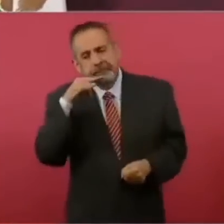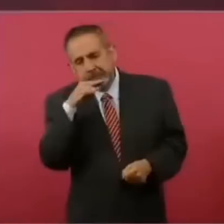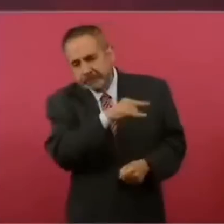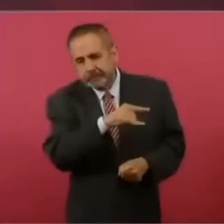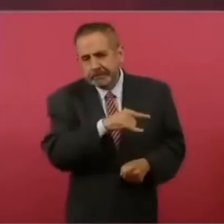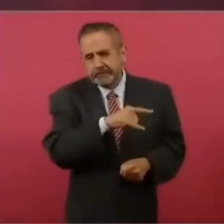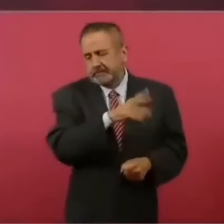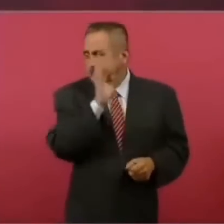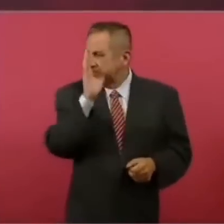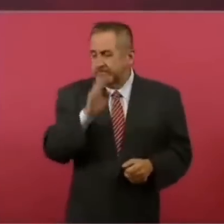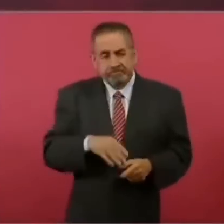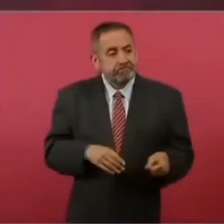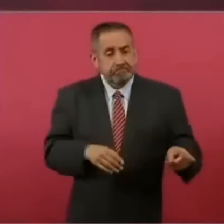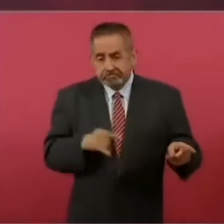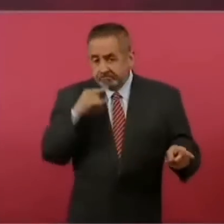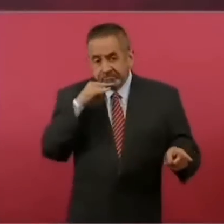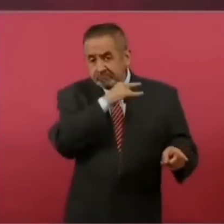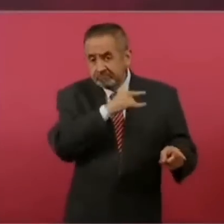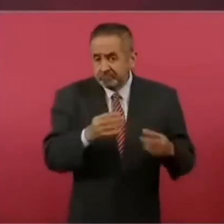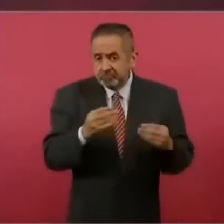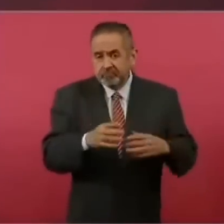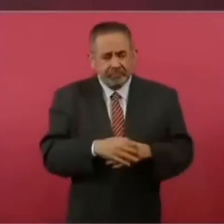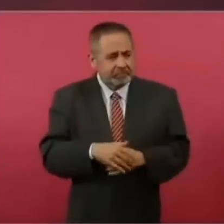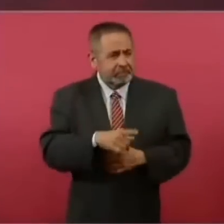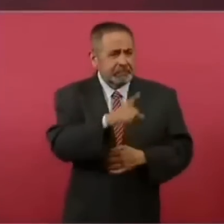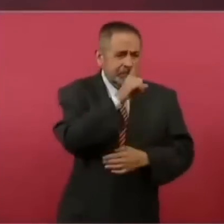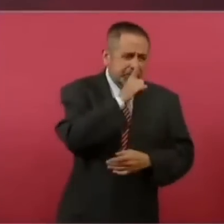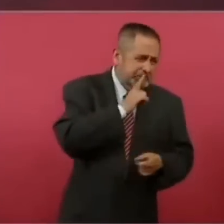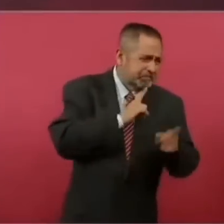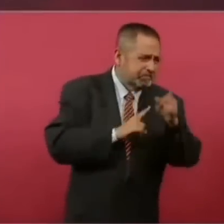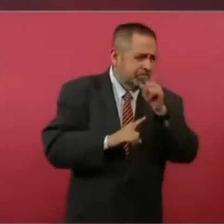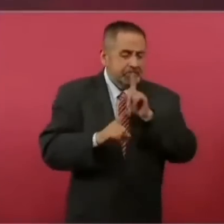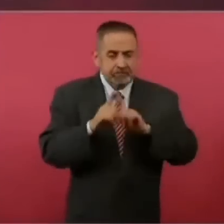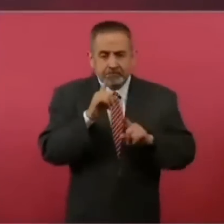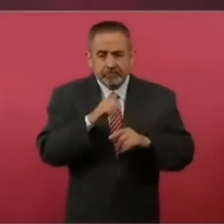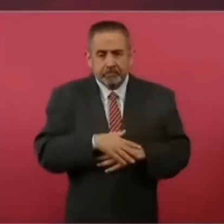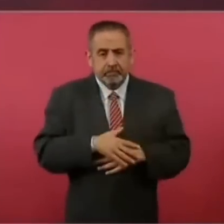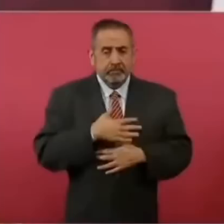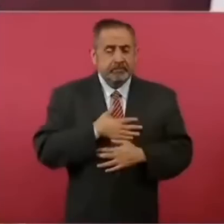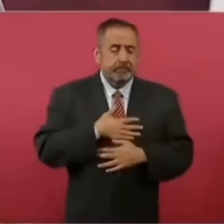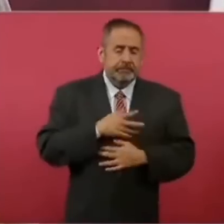Y mienten como suspiran.